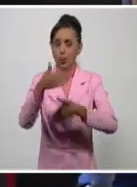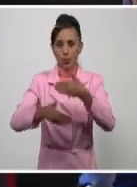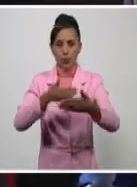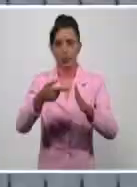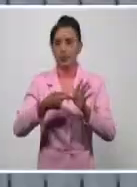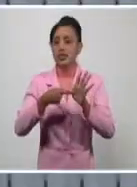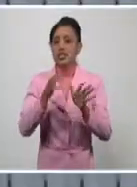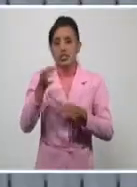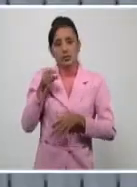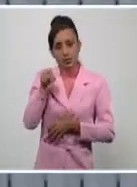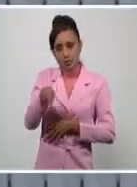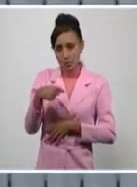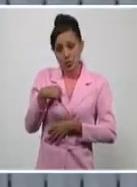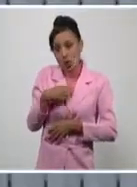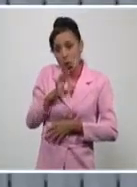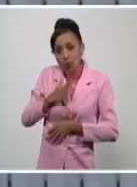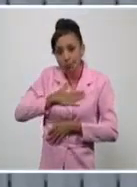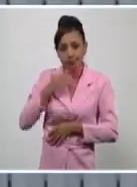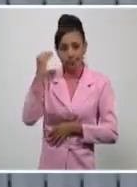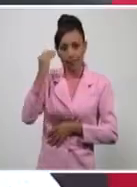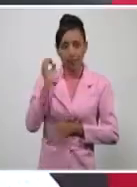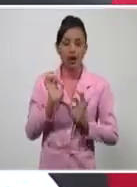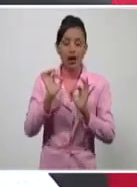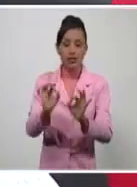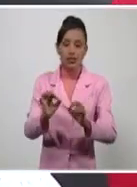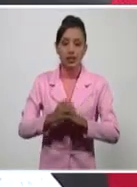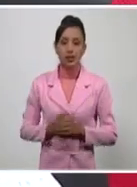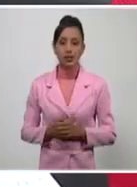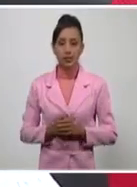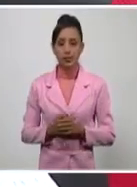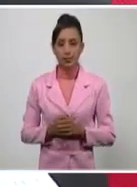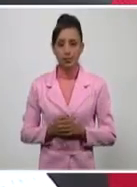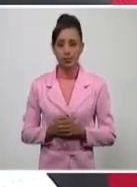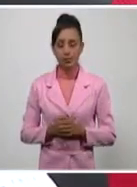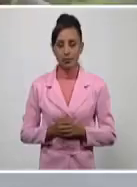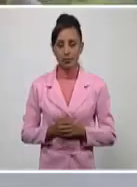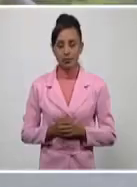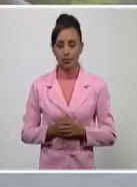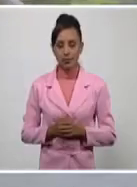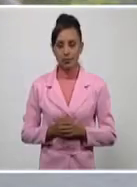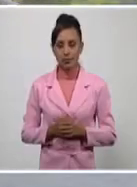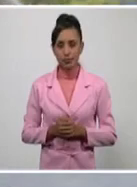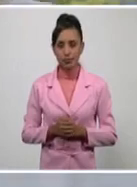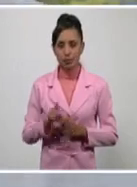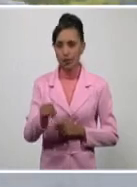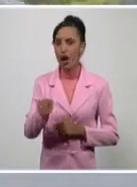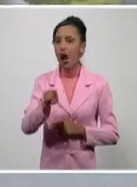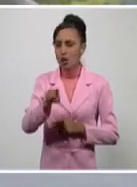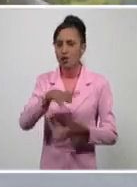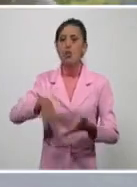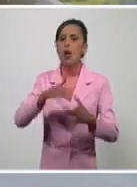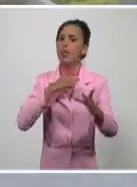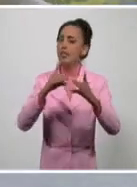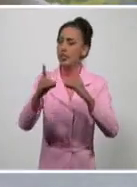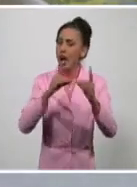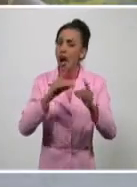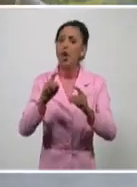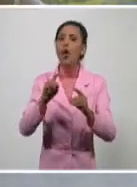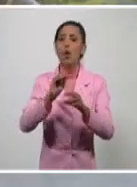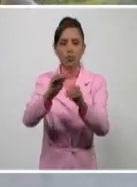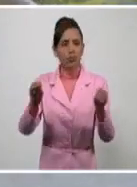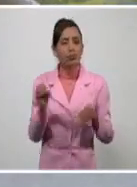ahí, al menos yo es lo que puedo percibir. O sea, no se trata de gente inalcanzable, de gente que no te da un espacio de diálogo, que no te convoca y no te da una